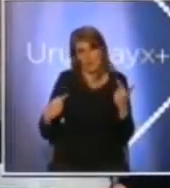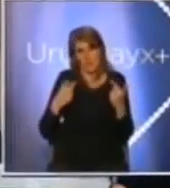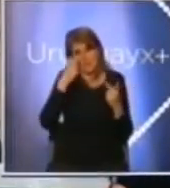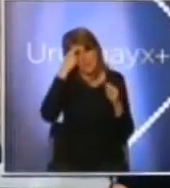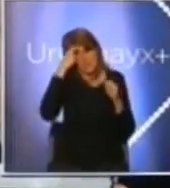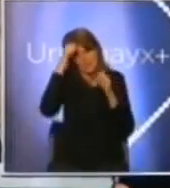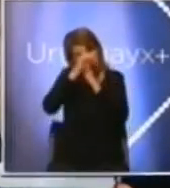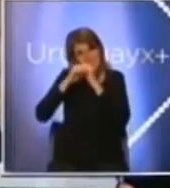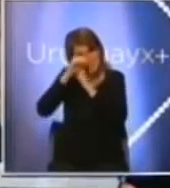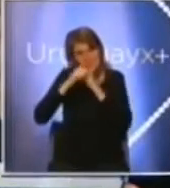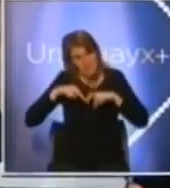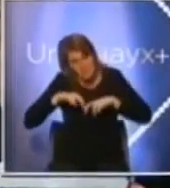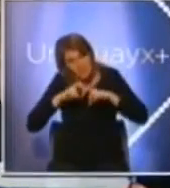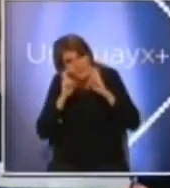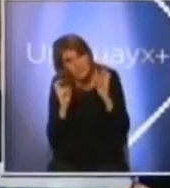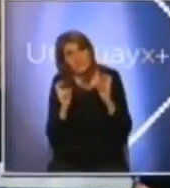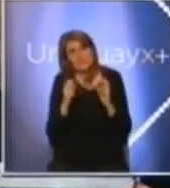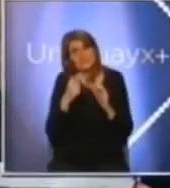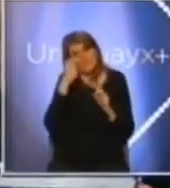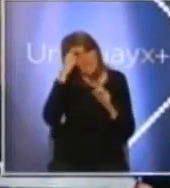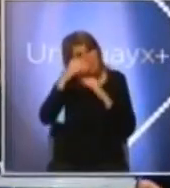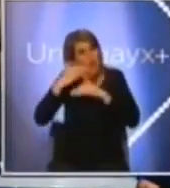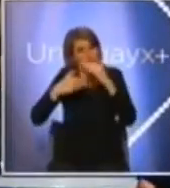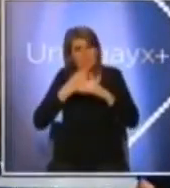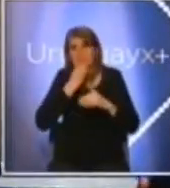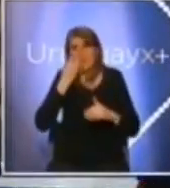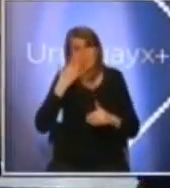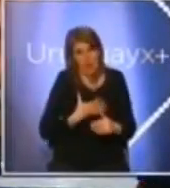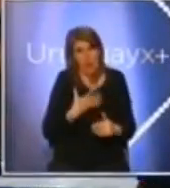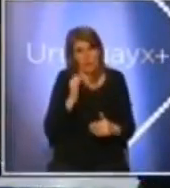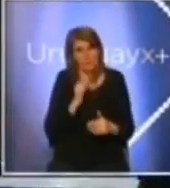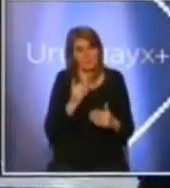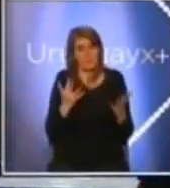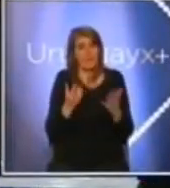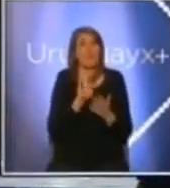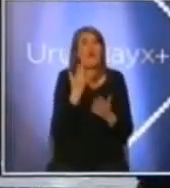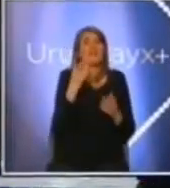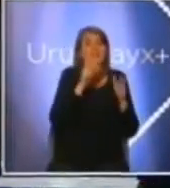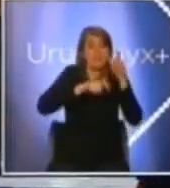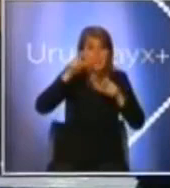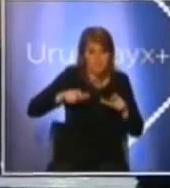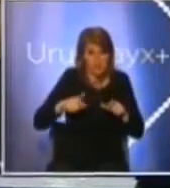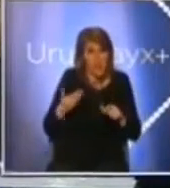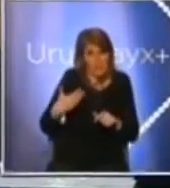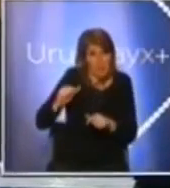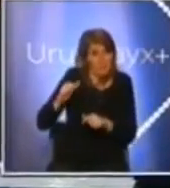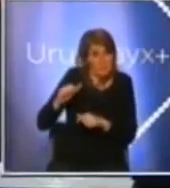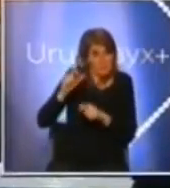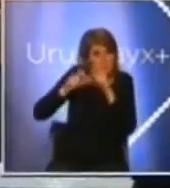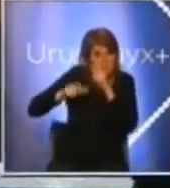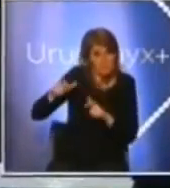científica y tecnológica que han llevado a un aumento significativo del número de investigadores. Como decía